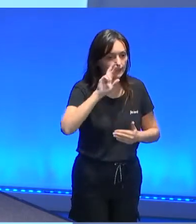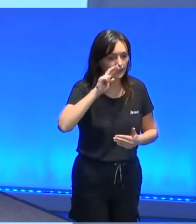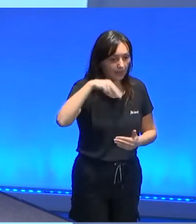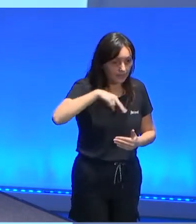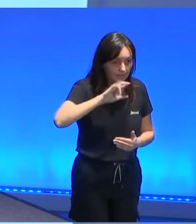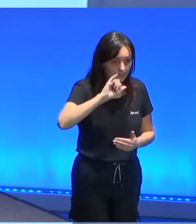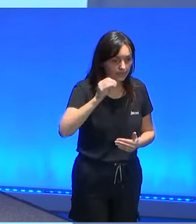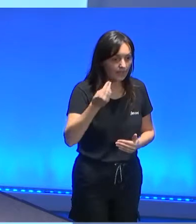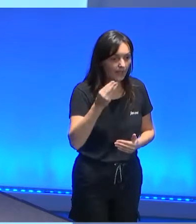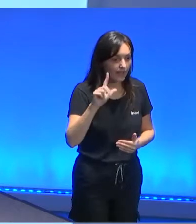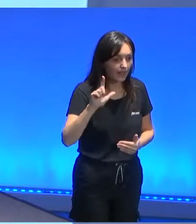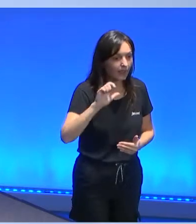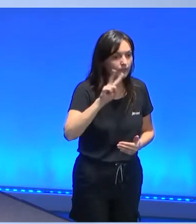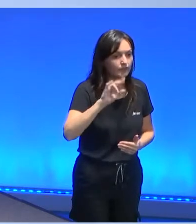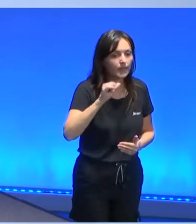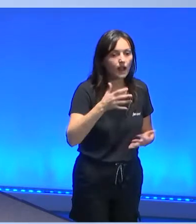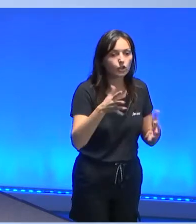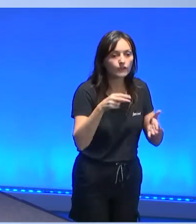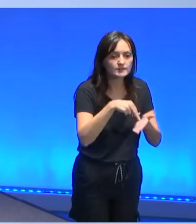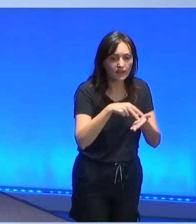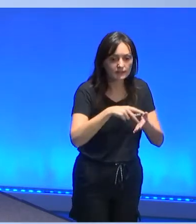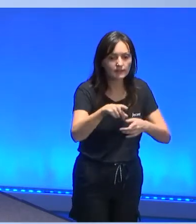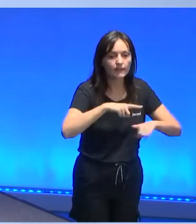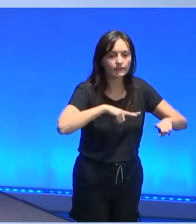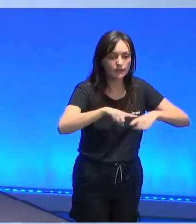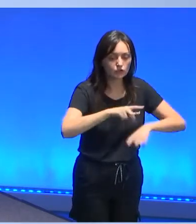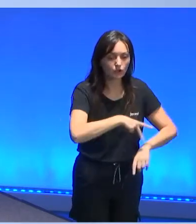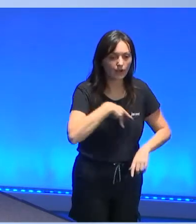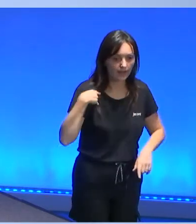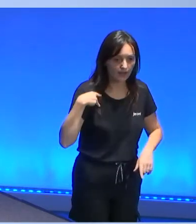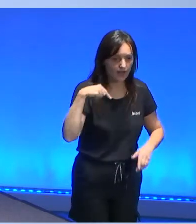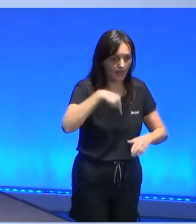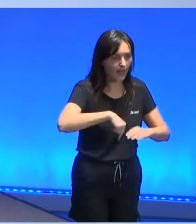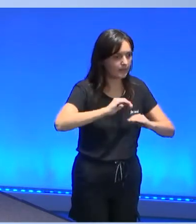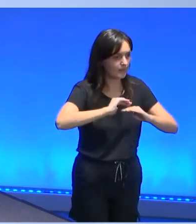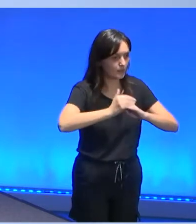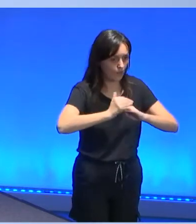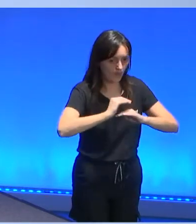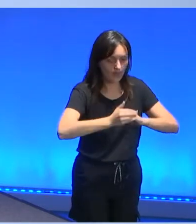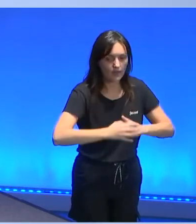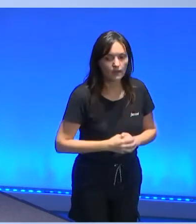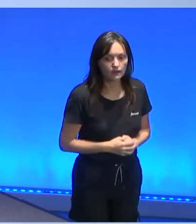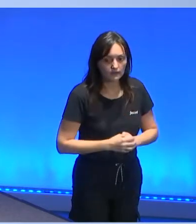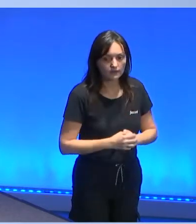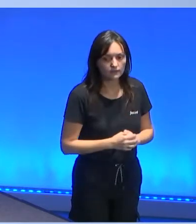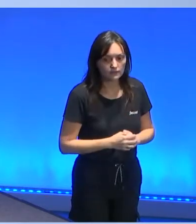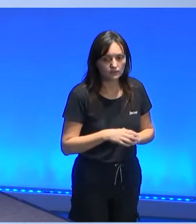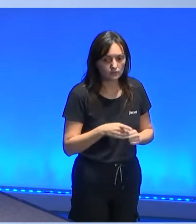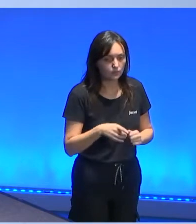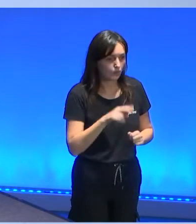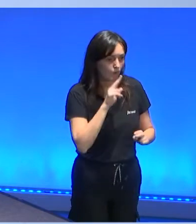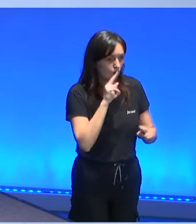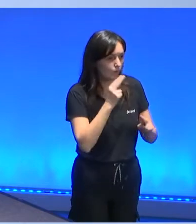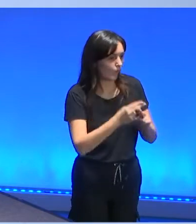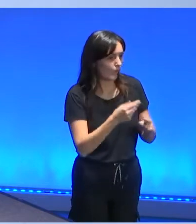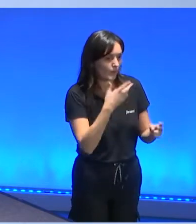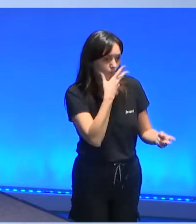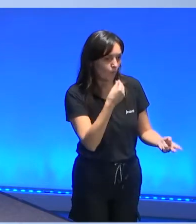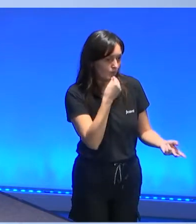ahí. Gracias, Enrique, director general de la Ciudad de las Artes y de las Ciencias. Qué nombre más bonito,